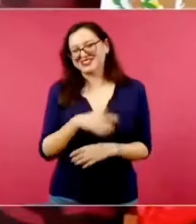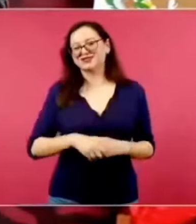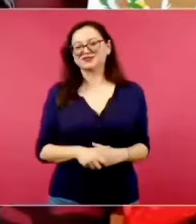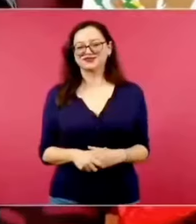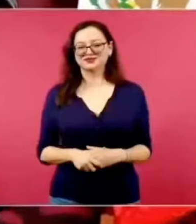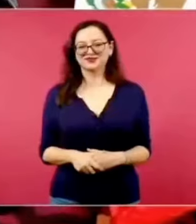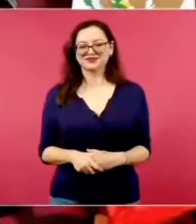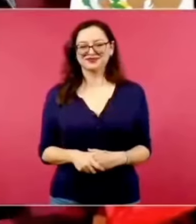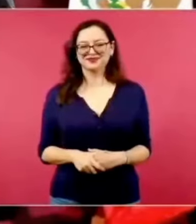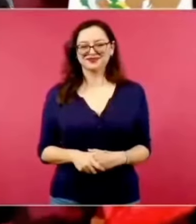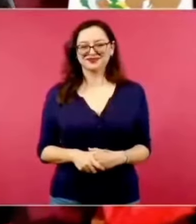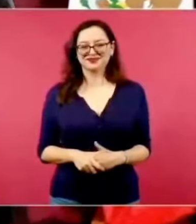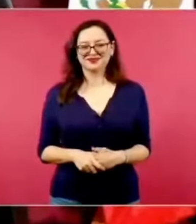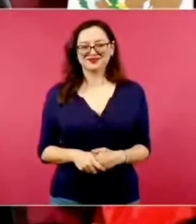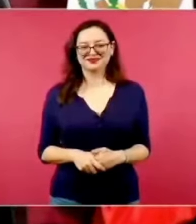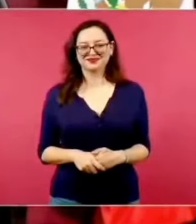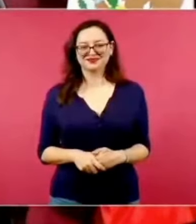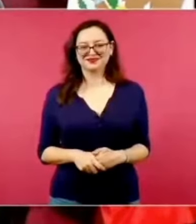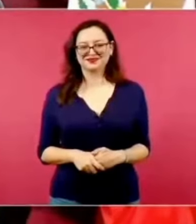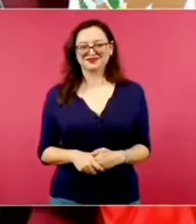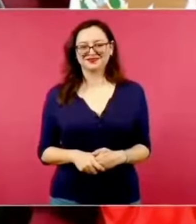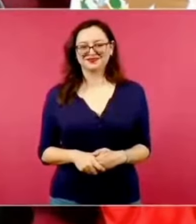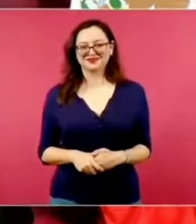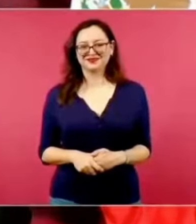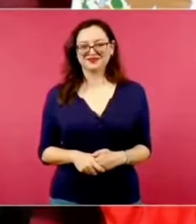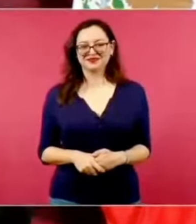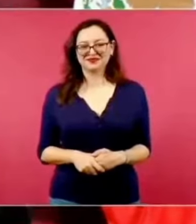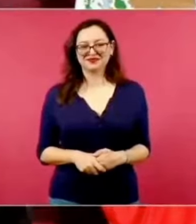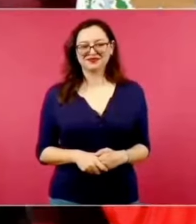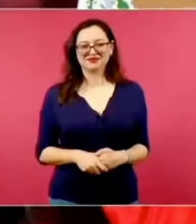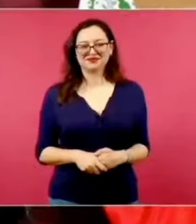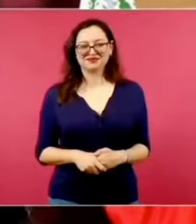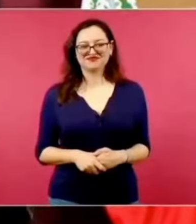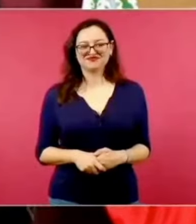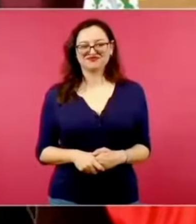eso eso es para los que quieren que me vaya